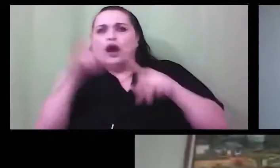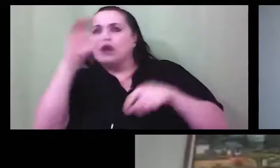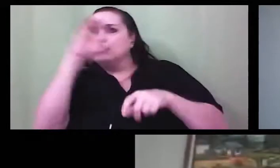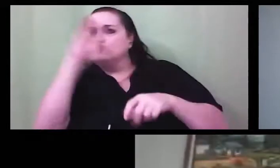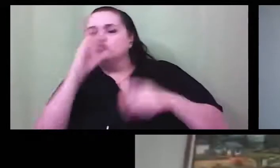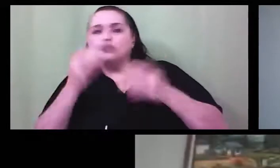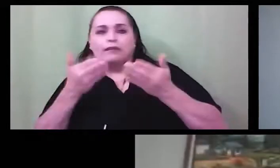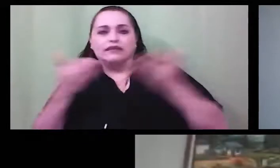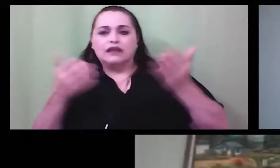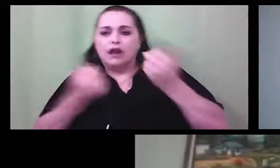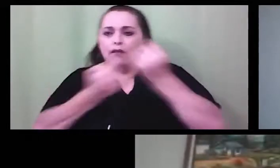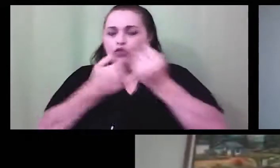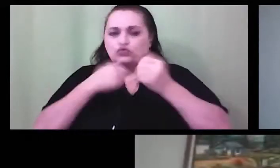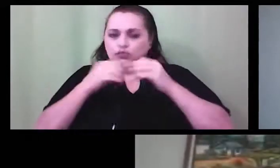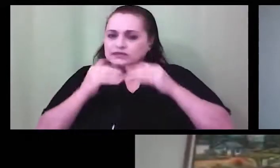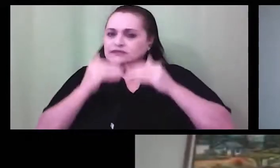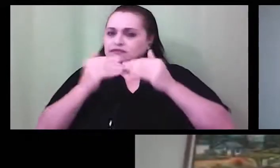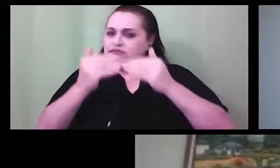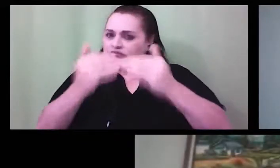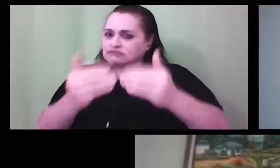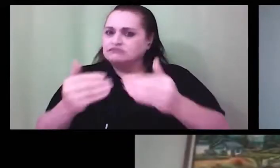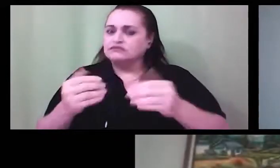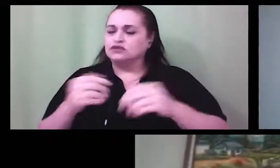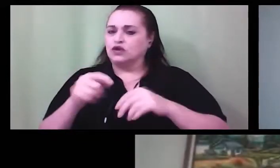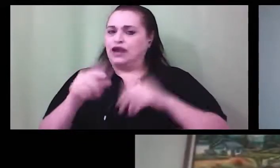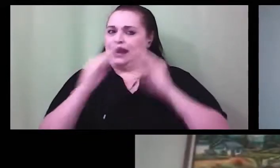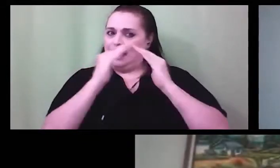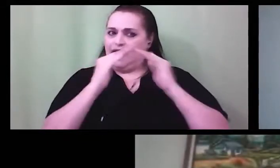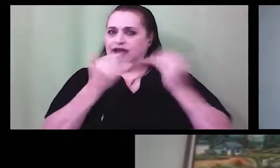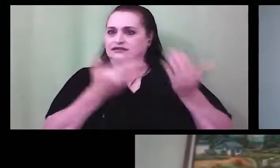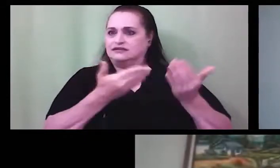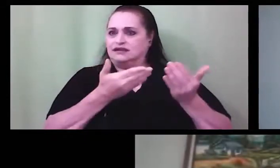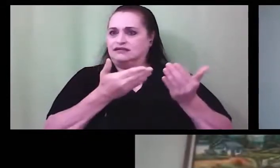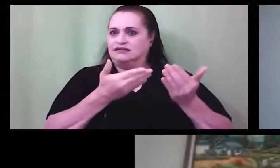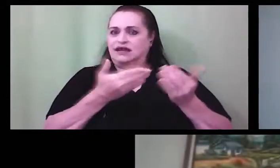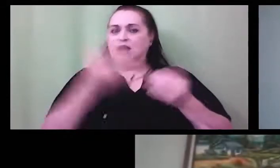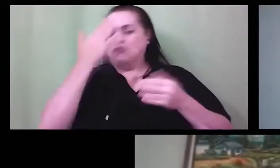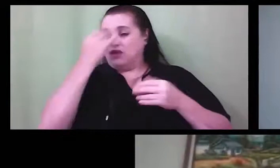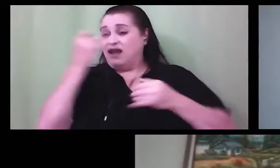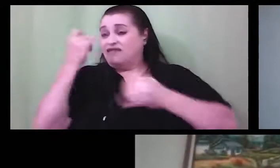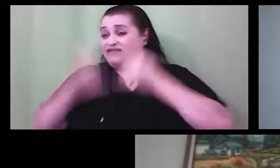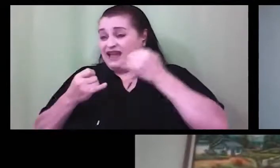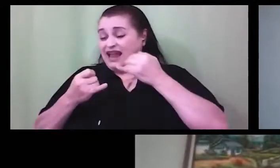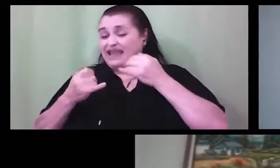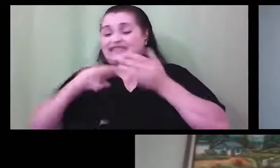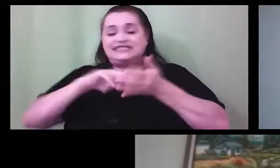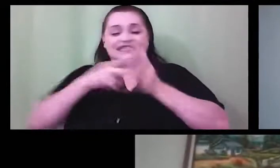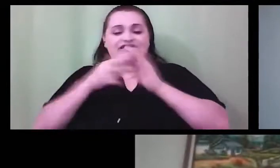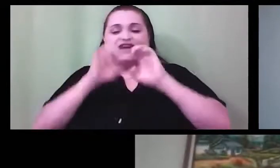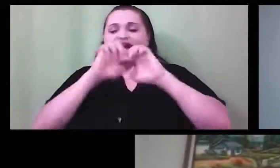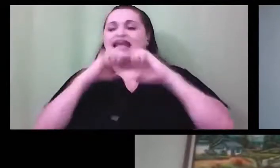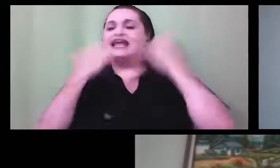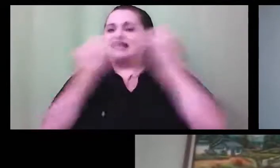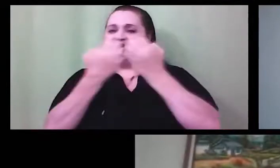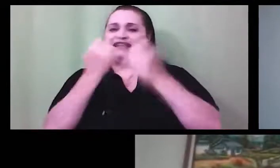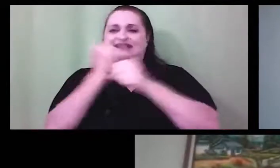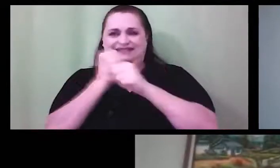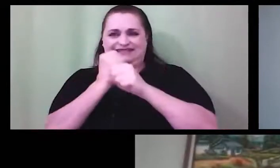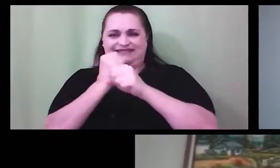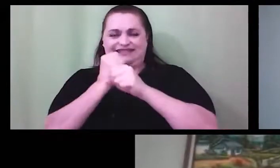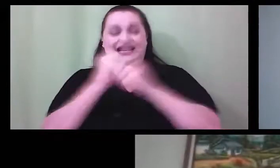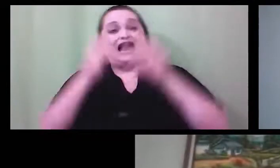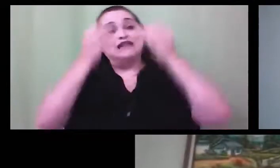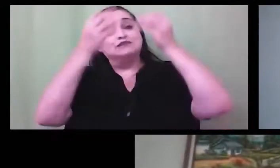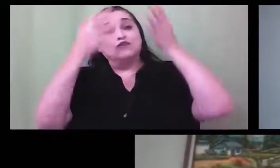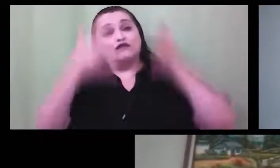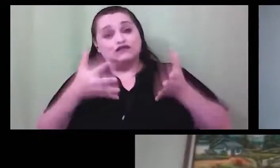de apoyo para seguir dándole continuidad en casa. Me explico, porque al final de cuentas es un equipo, ¿verdad? Y a las